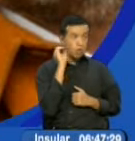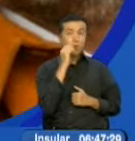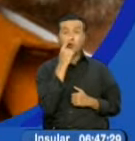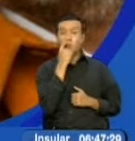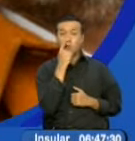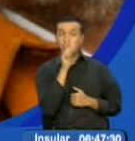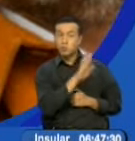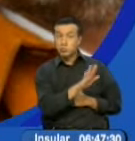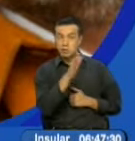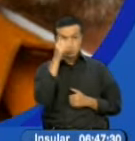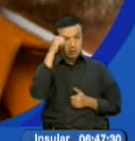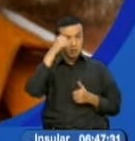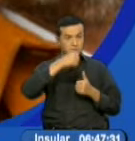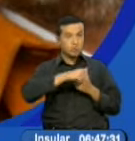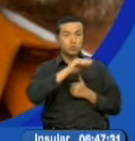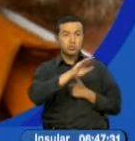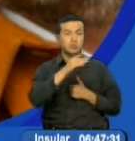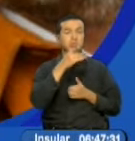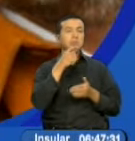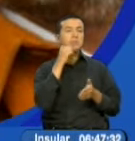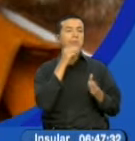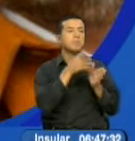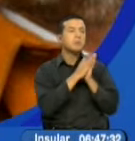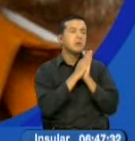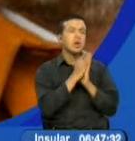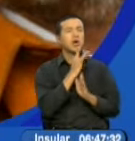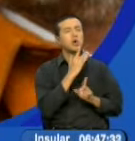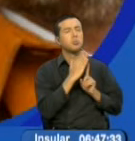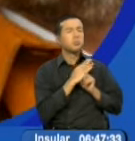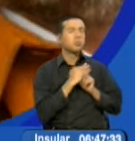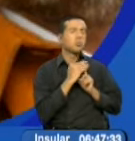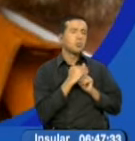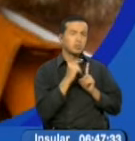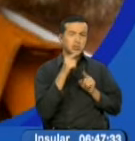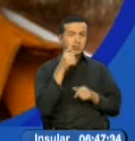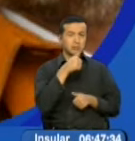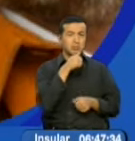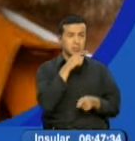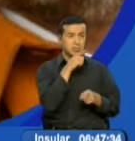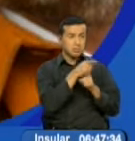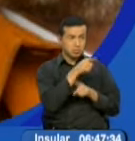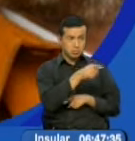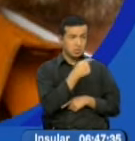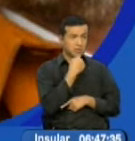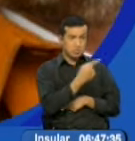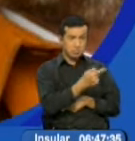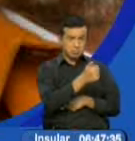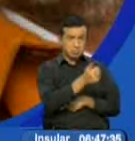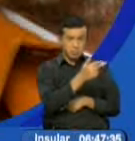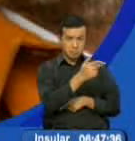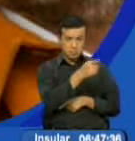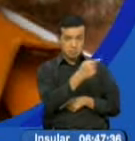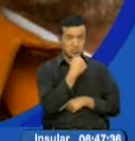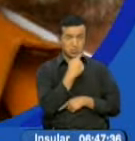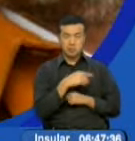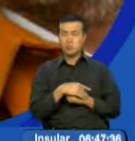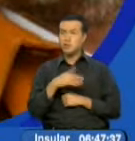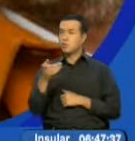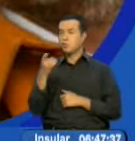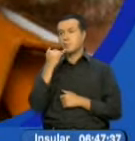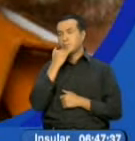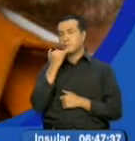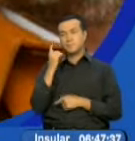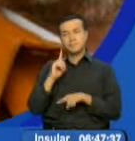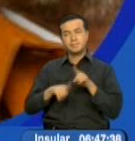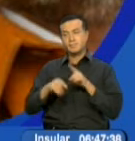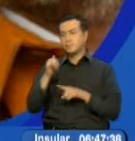ellos? ¿Olvidas que están presentando peticiones para victimizarse como me lo reconociste? Eso mismo se busca. En esto estás equivocado,